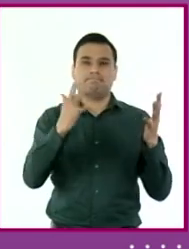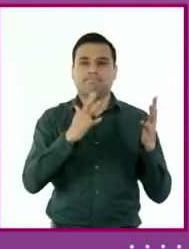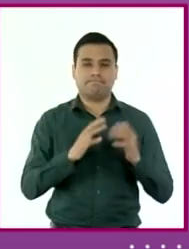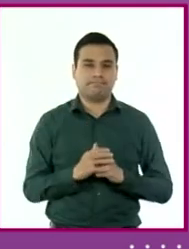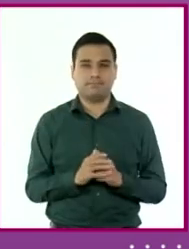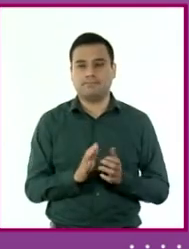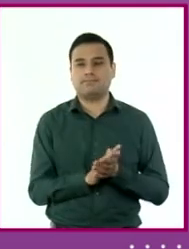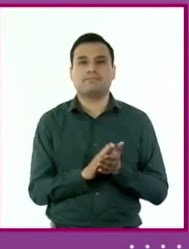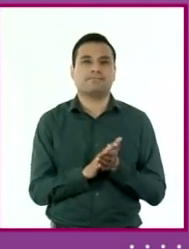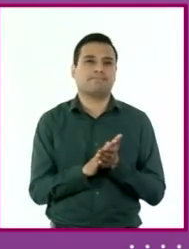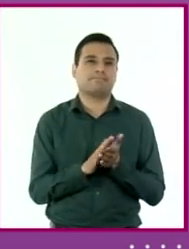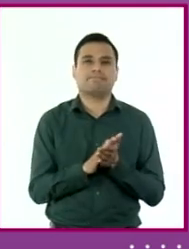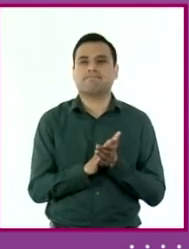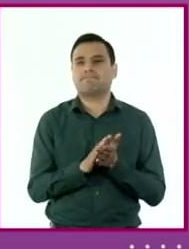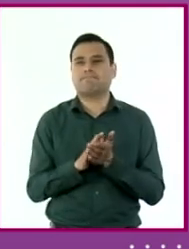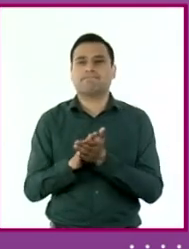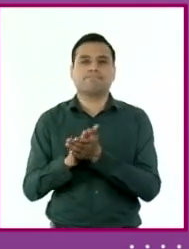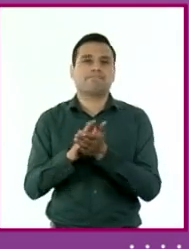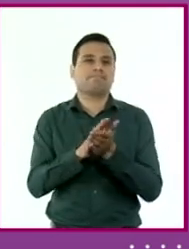visitantes.